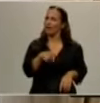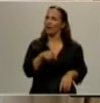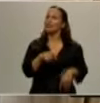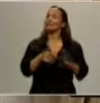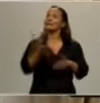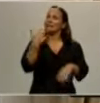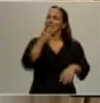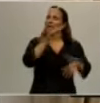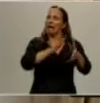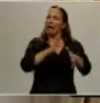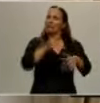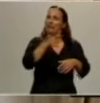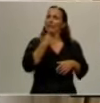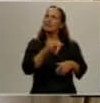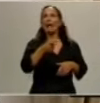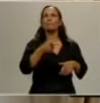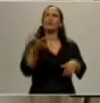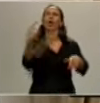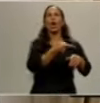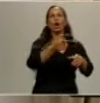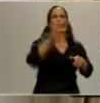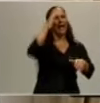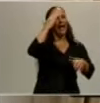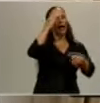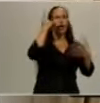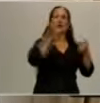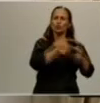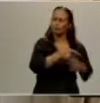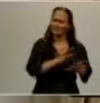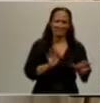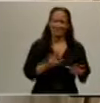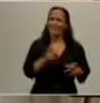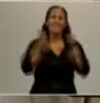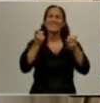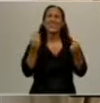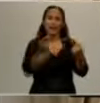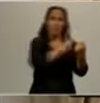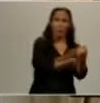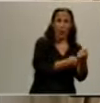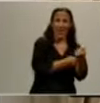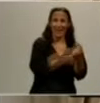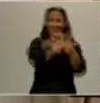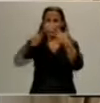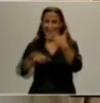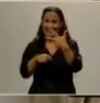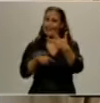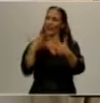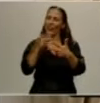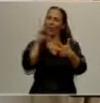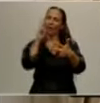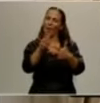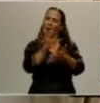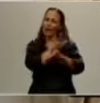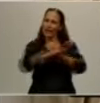declarada inconstitucional, no aplicada, pero es necesario que los tres poderes del Estado exhibamos transparencia